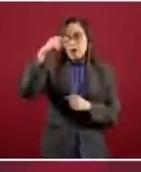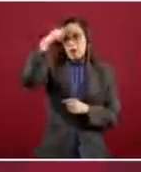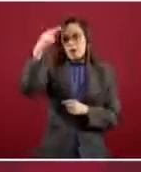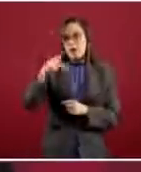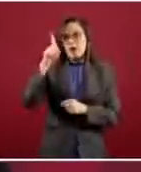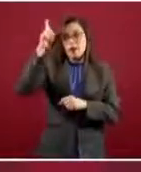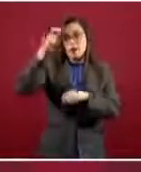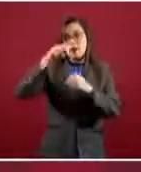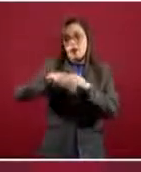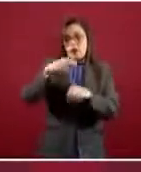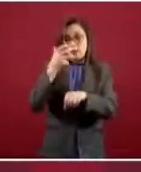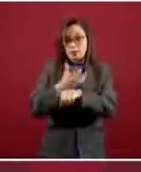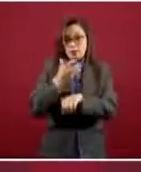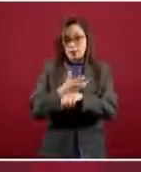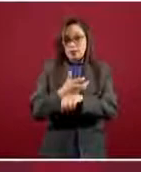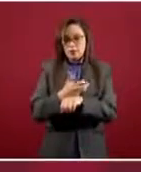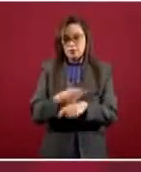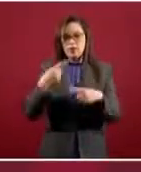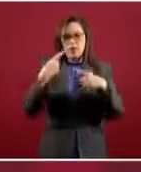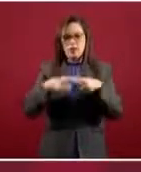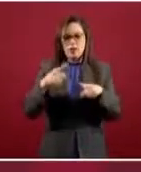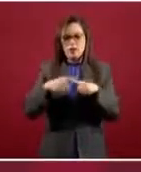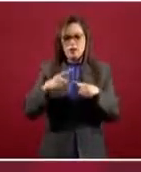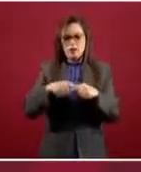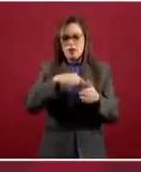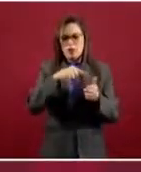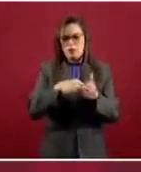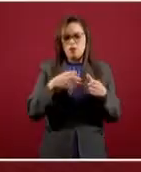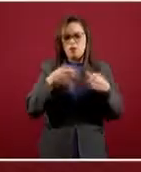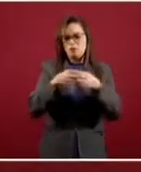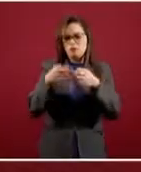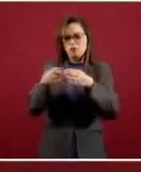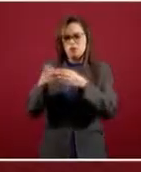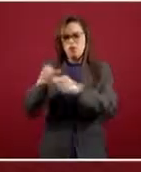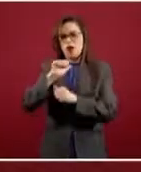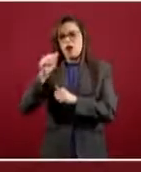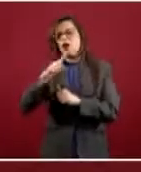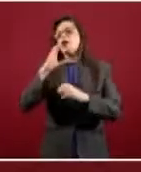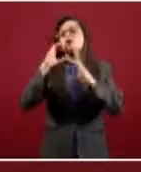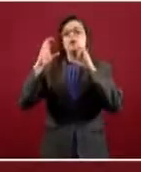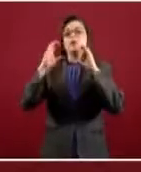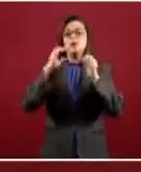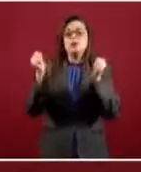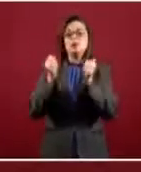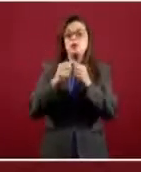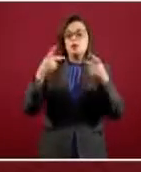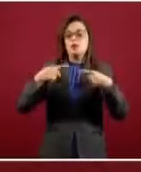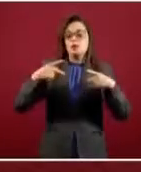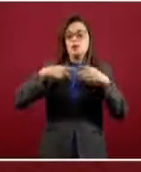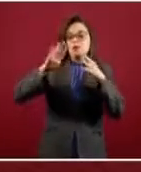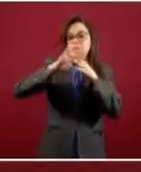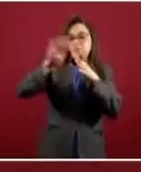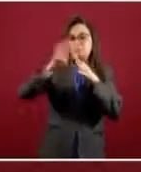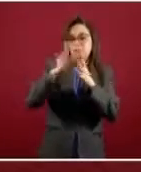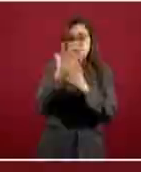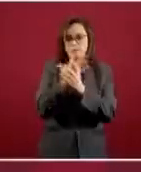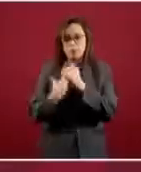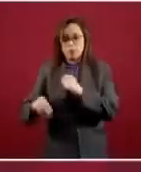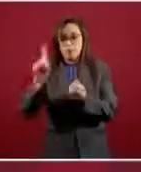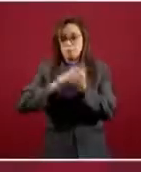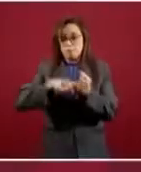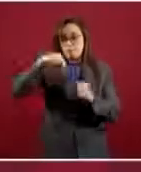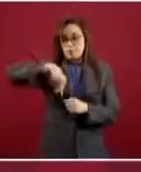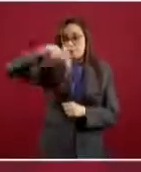distintas redes de comunicación que existe entre la población migrante de origen mexicano, pueden